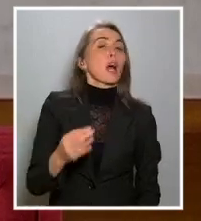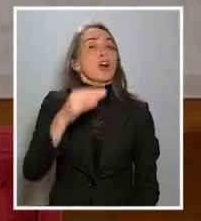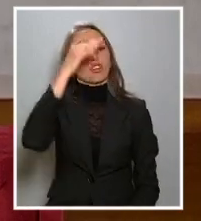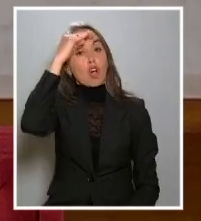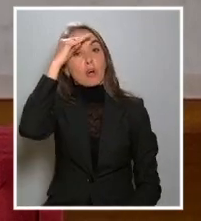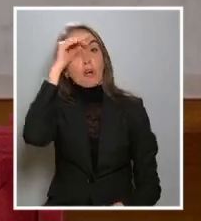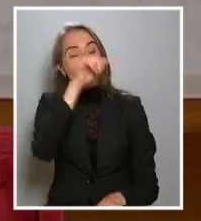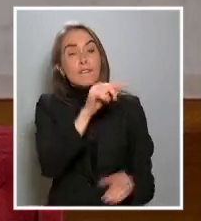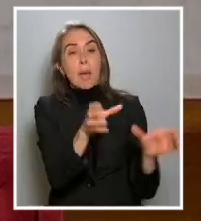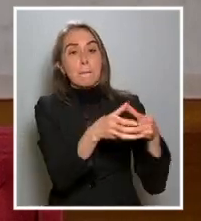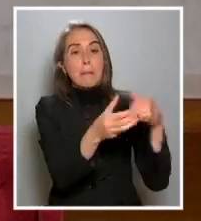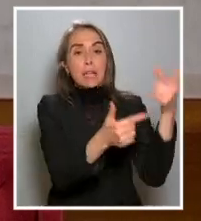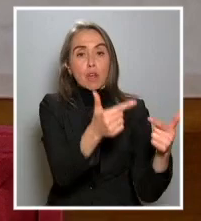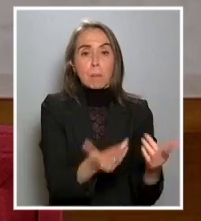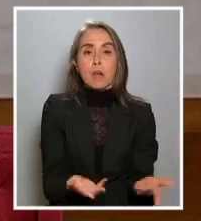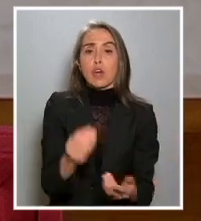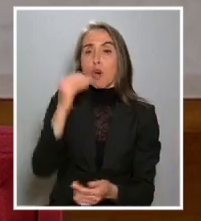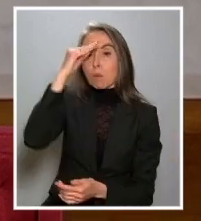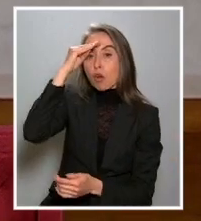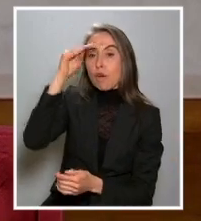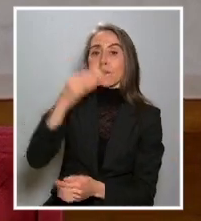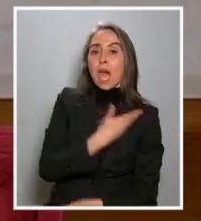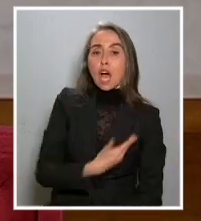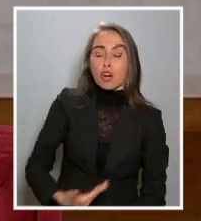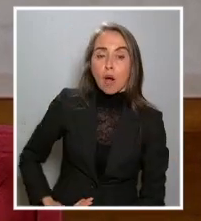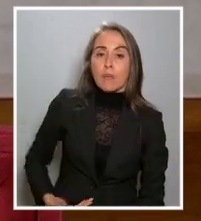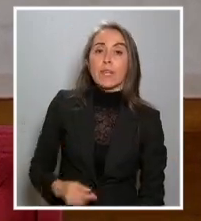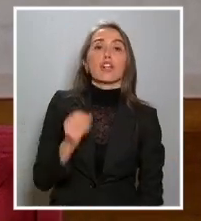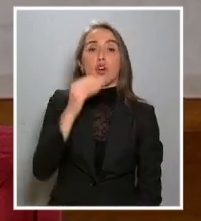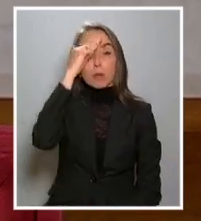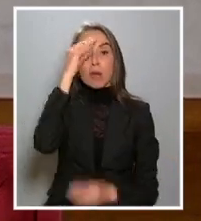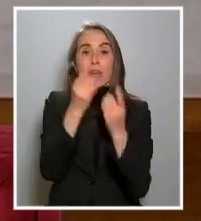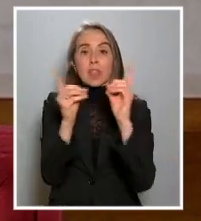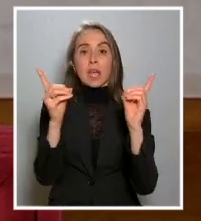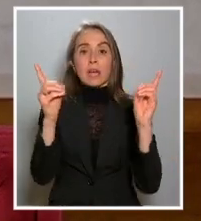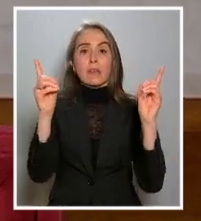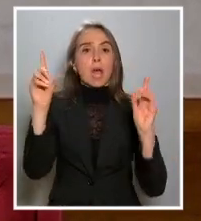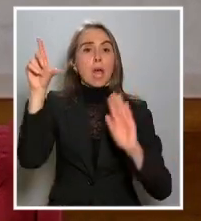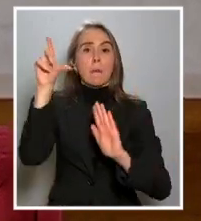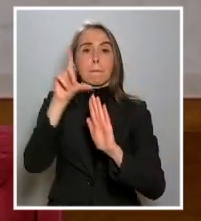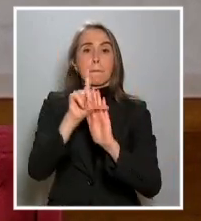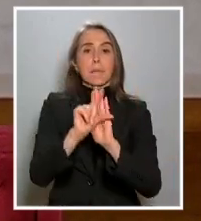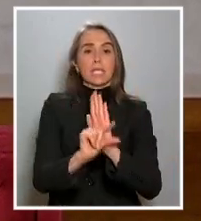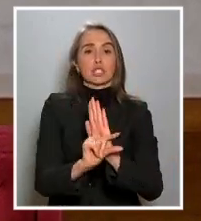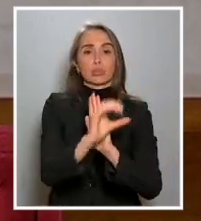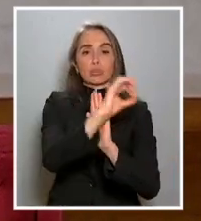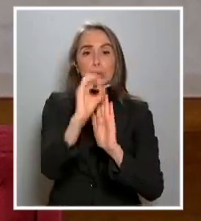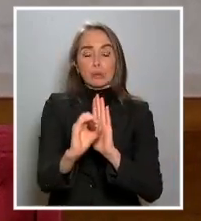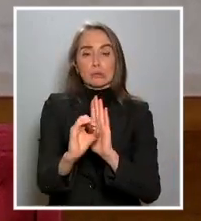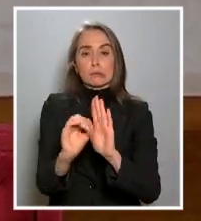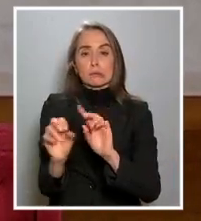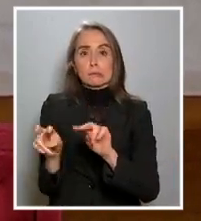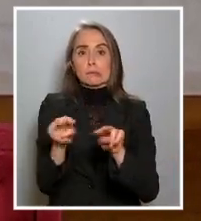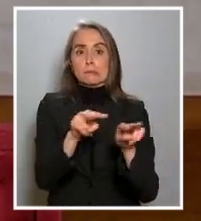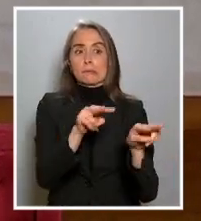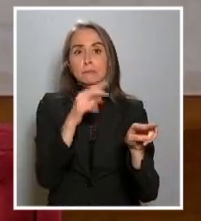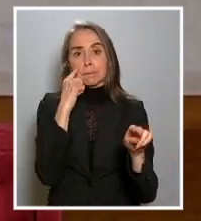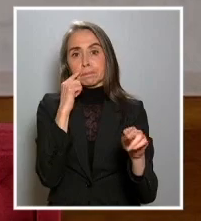partidos políticos, en los gobiernos y en la propia democracia es decreciente y nos debe llamar a